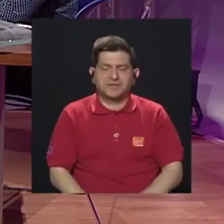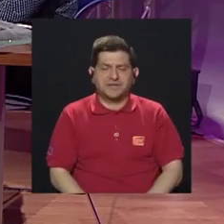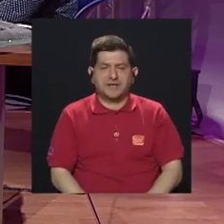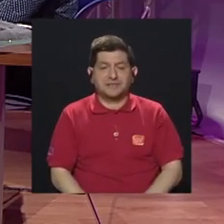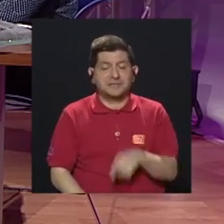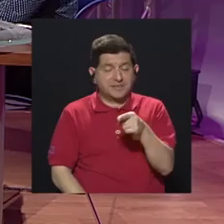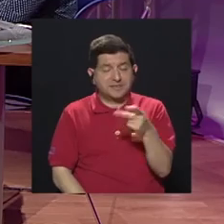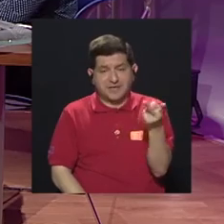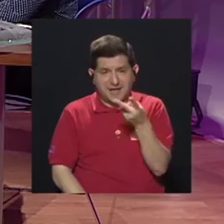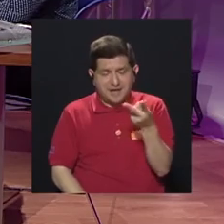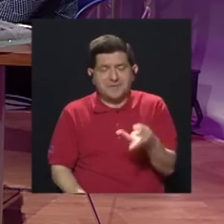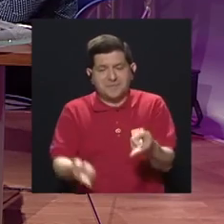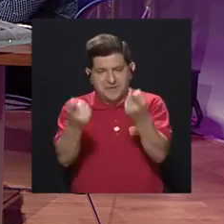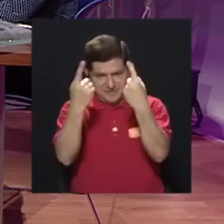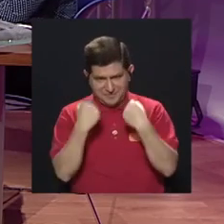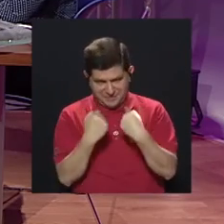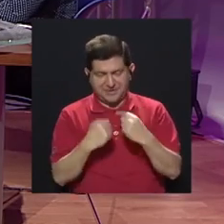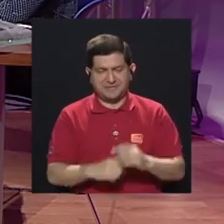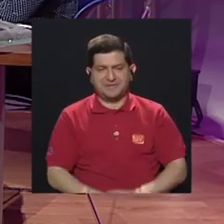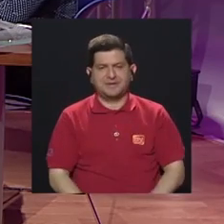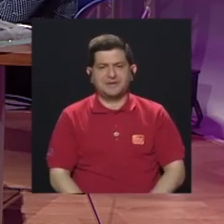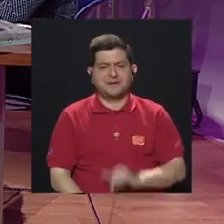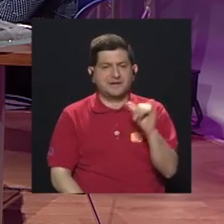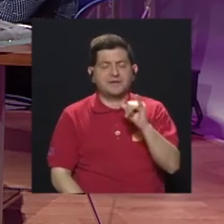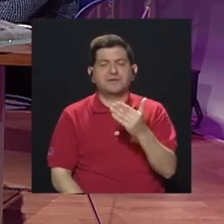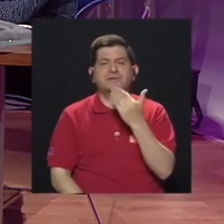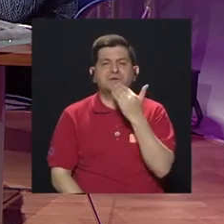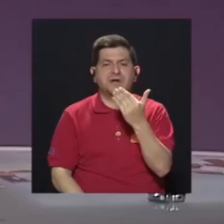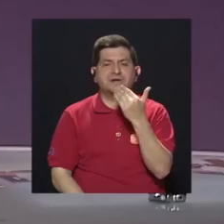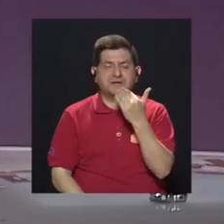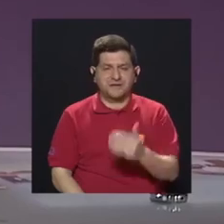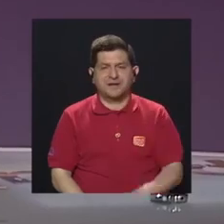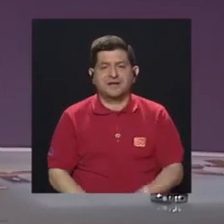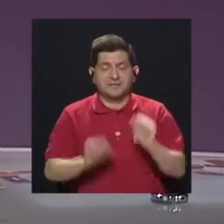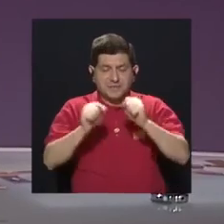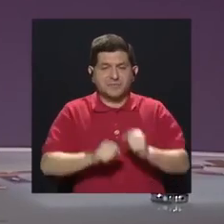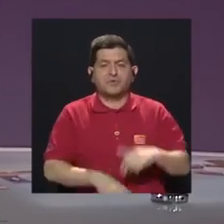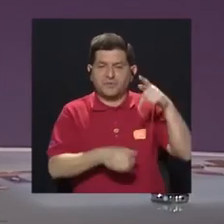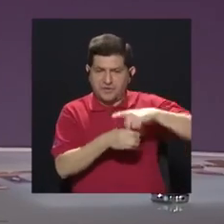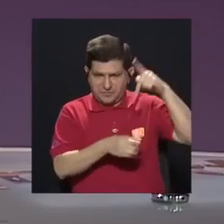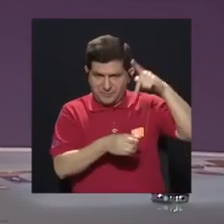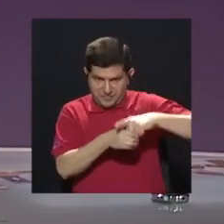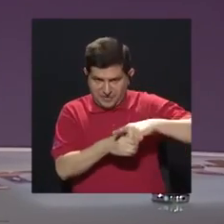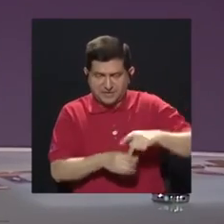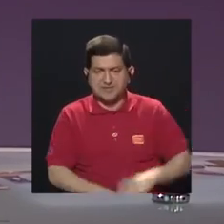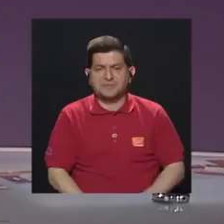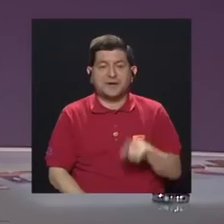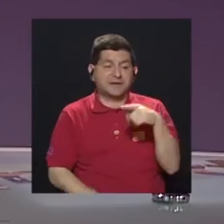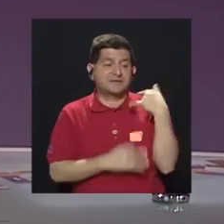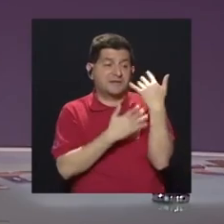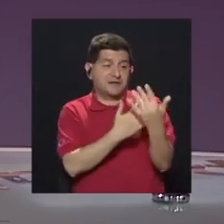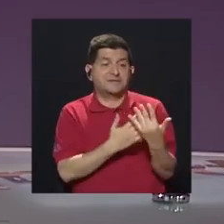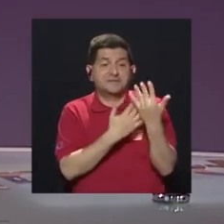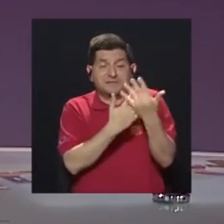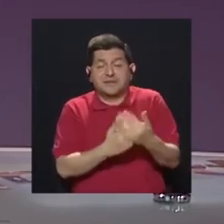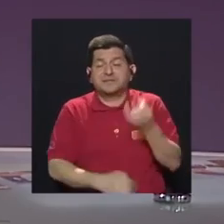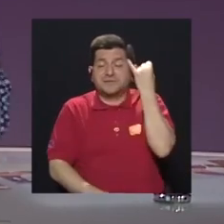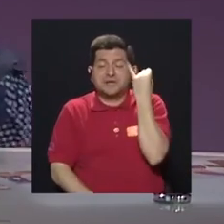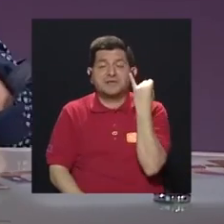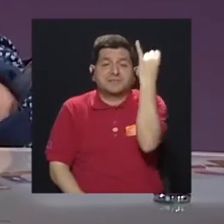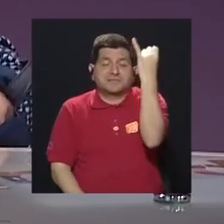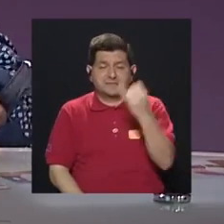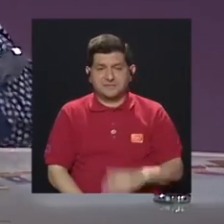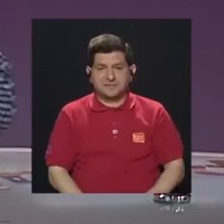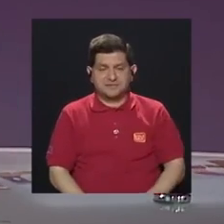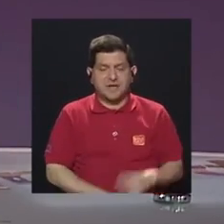esfuerzo por venir acá y además agradecerles el esfuerzo de formar parte de esta esperanzadora iniciativa que busca